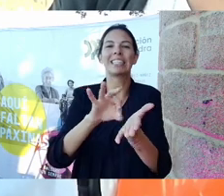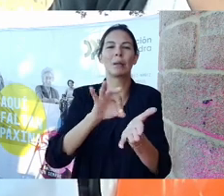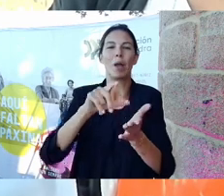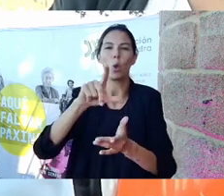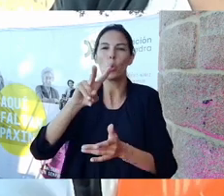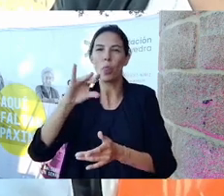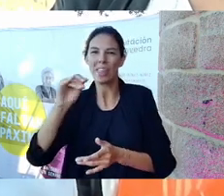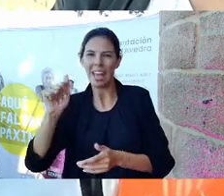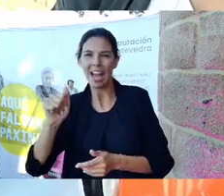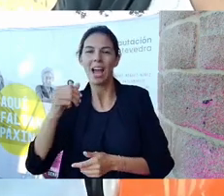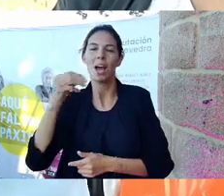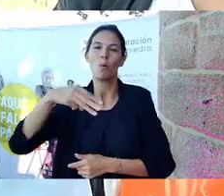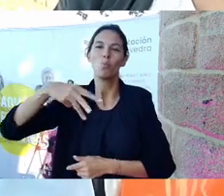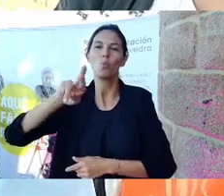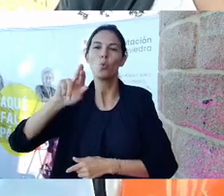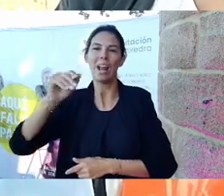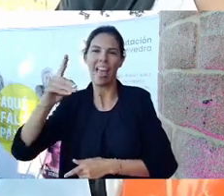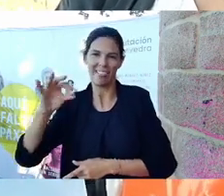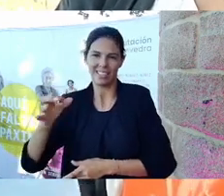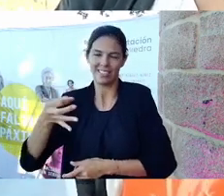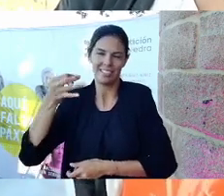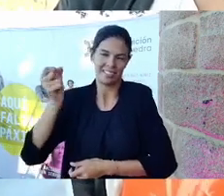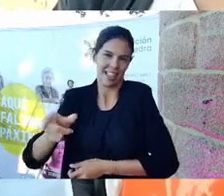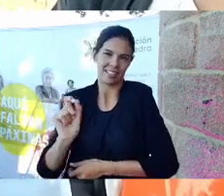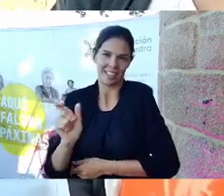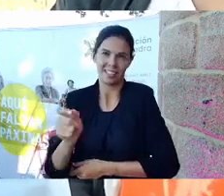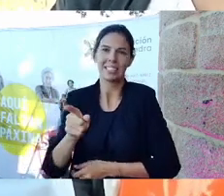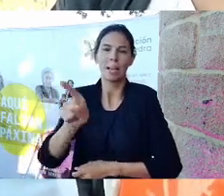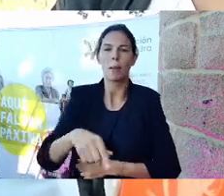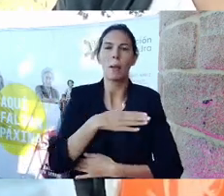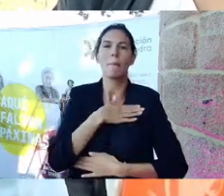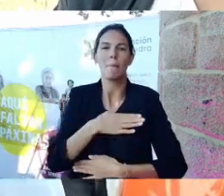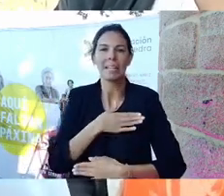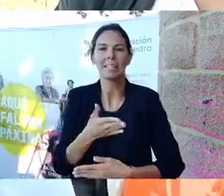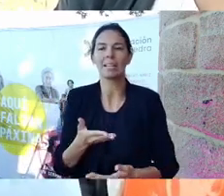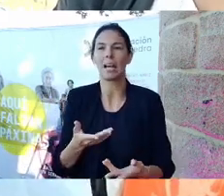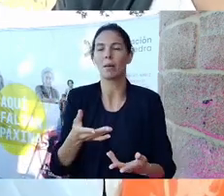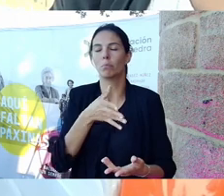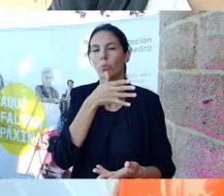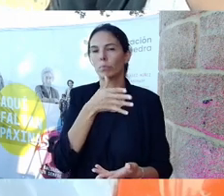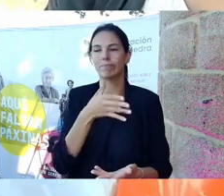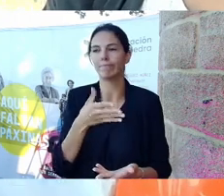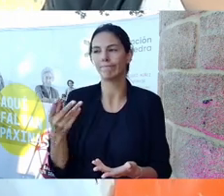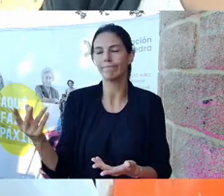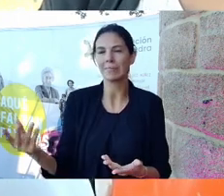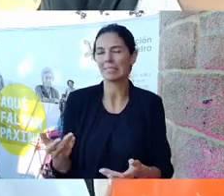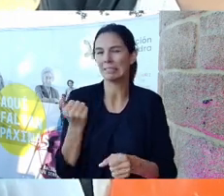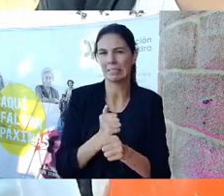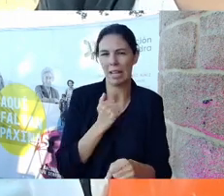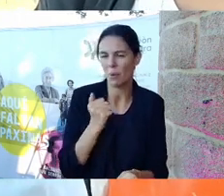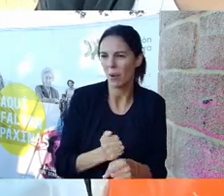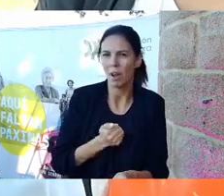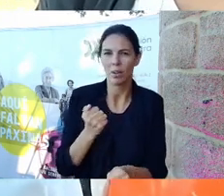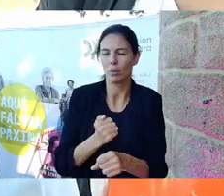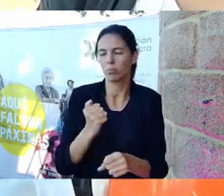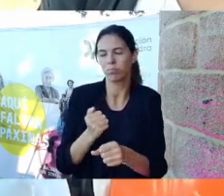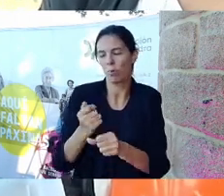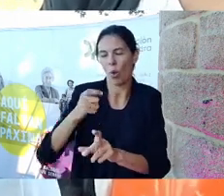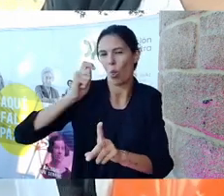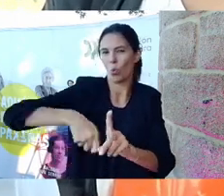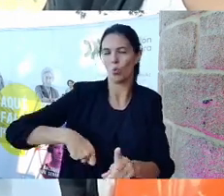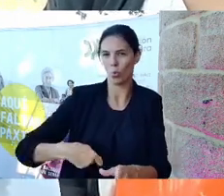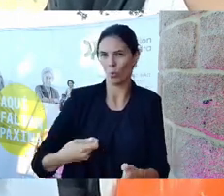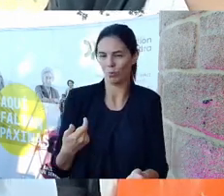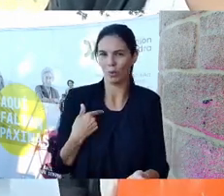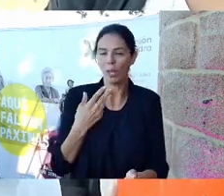nomeadamente a súa xefa de servicio, Lucía Moradas, sempre, a Marián do Cable Inglés por a seu